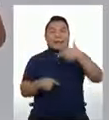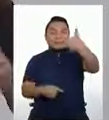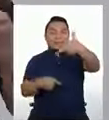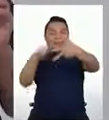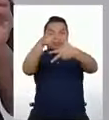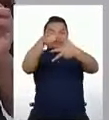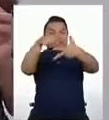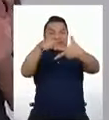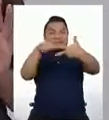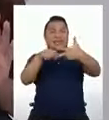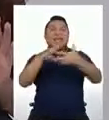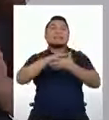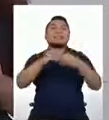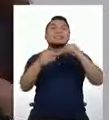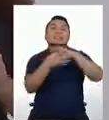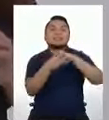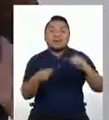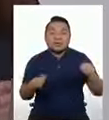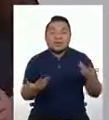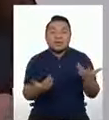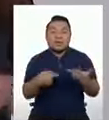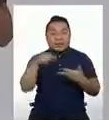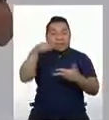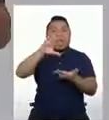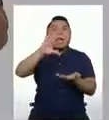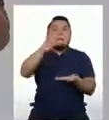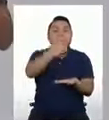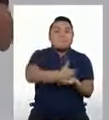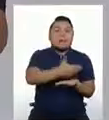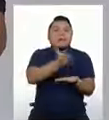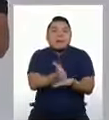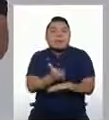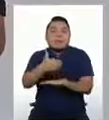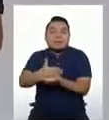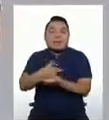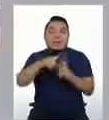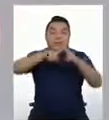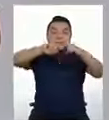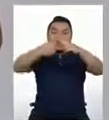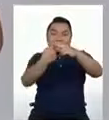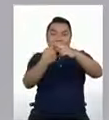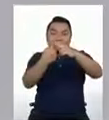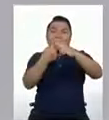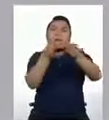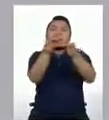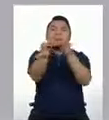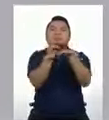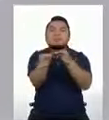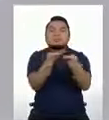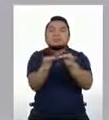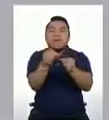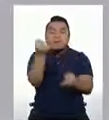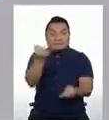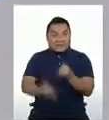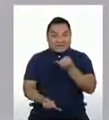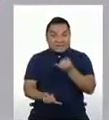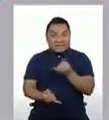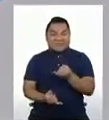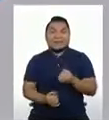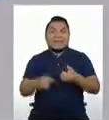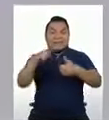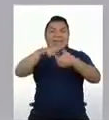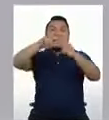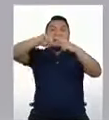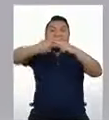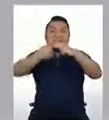este mito. En este tipo de historias hay 3 partes: inicio, desarrollo y desenlace. En el inicio podrás